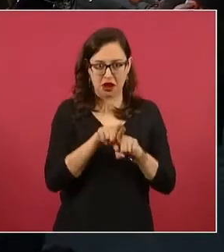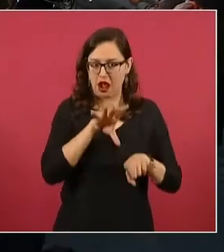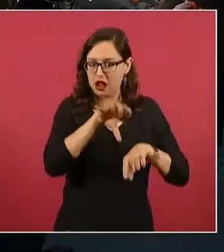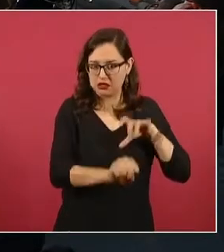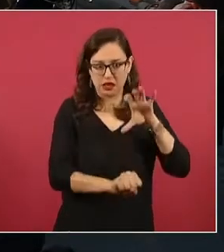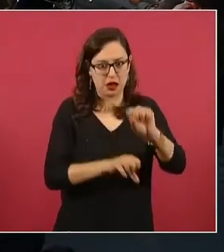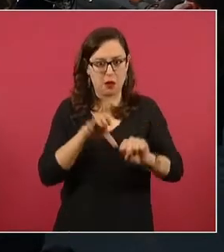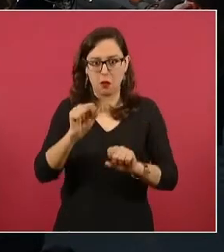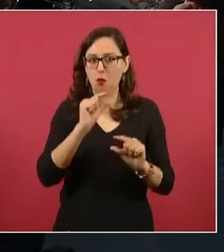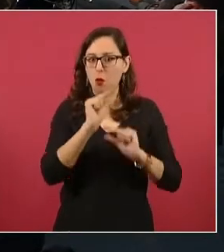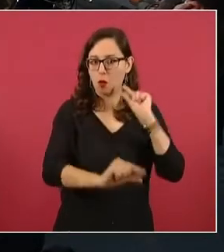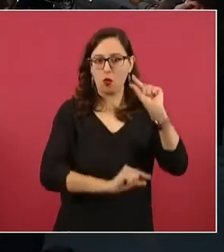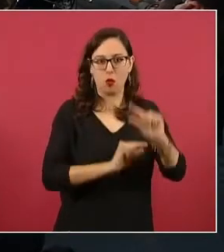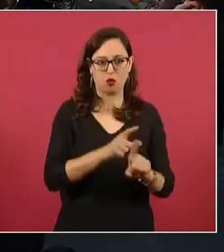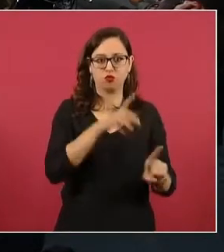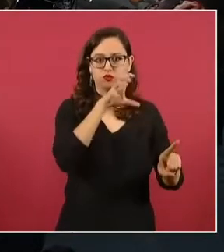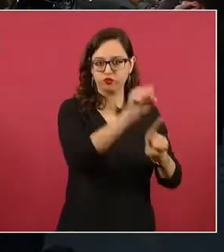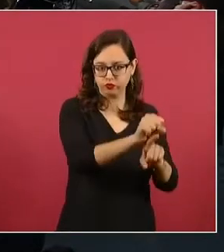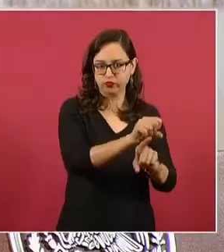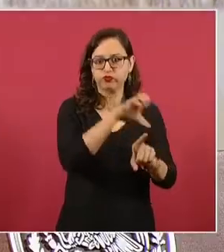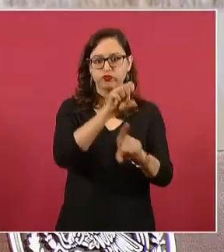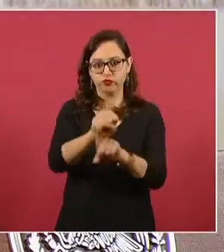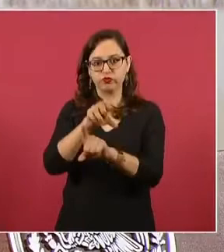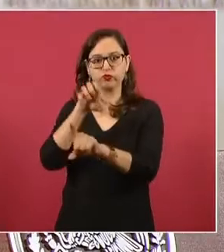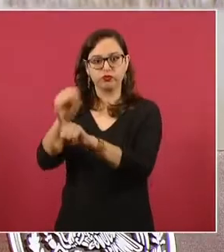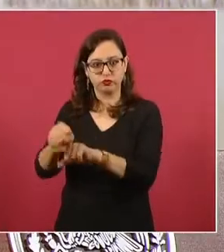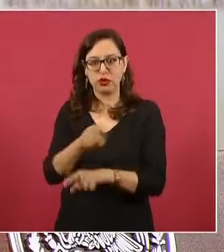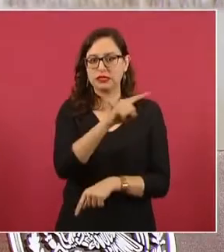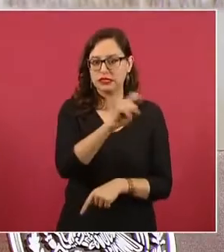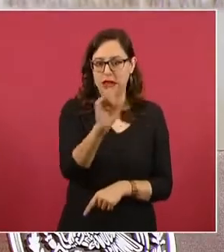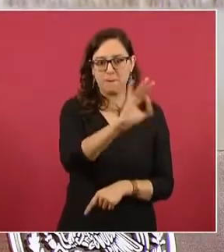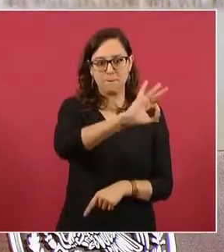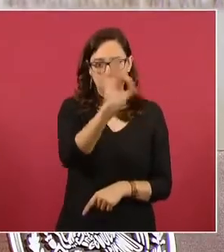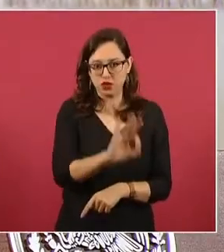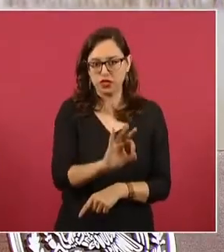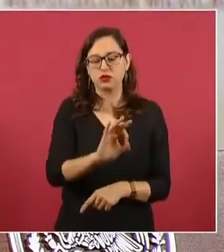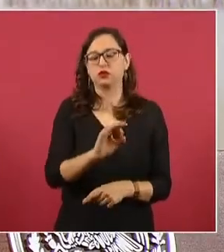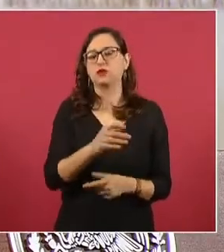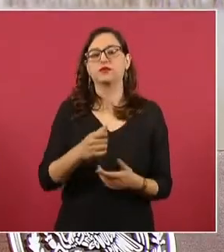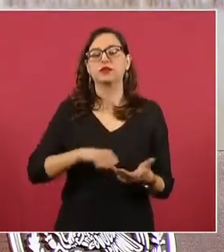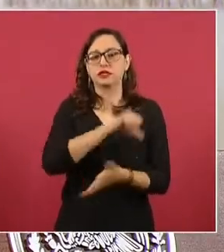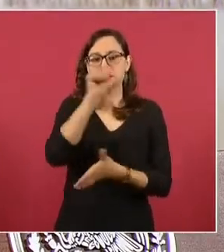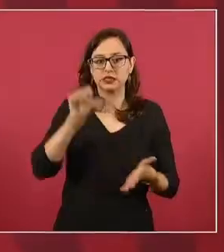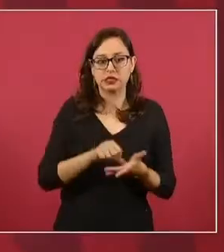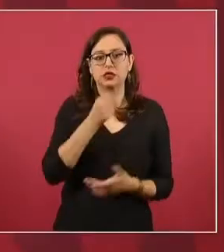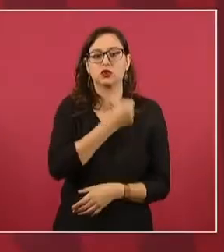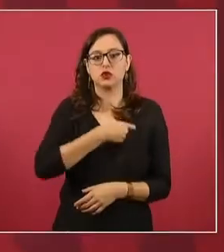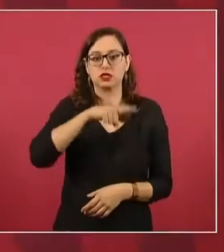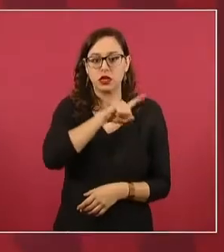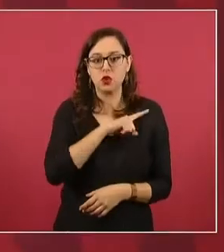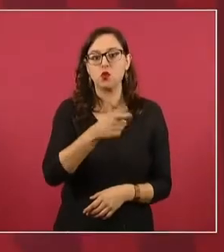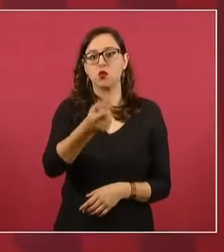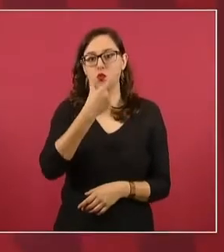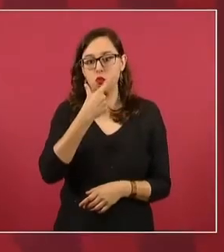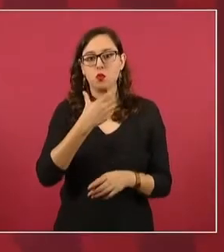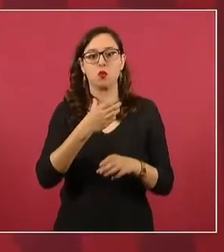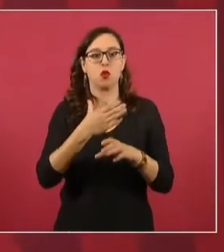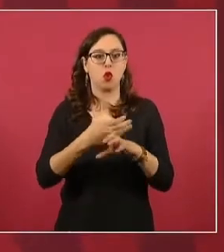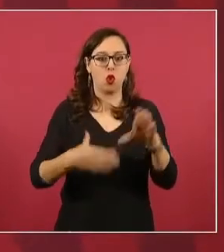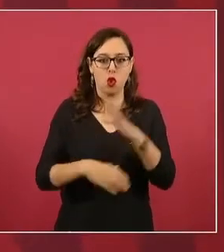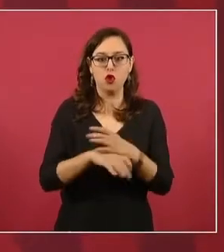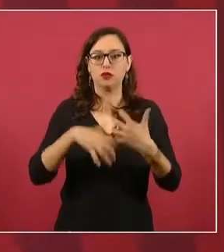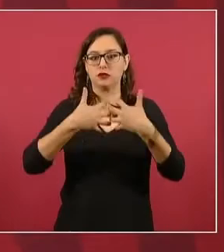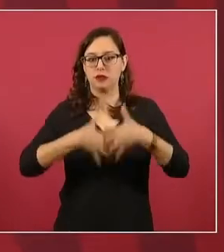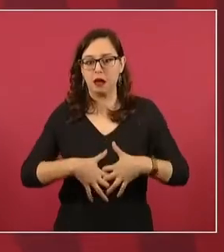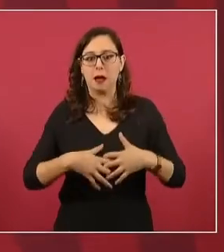hospitales con equipos, con médicos, con